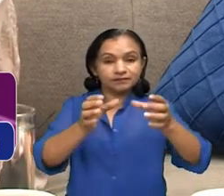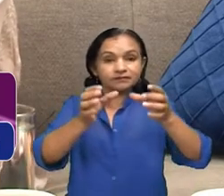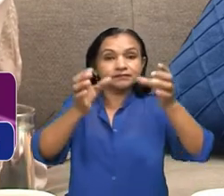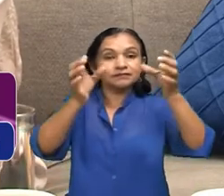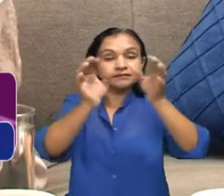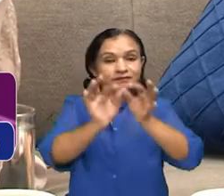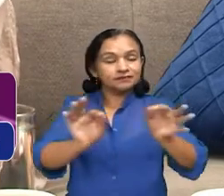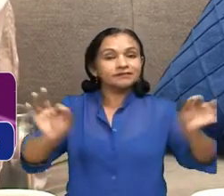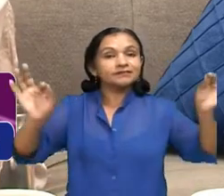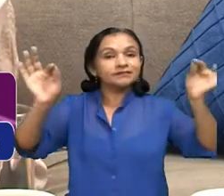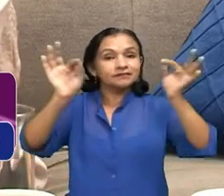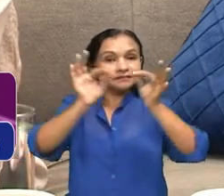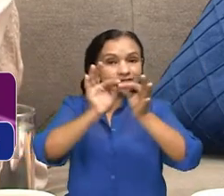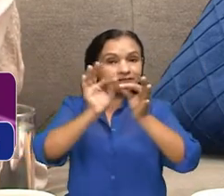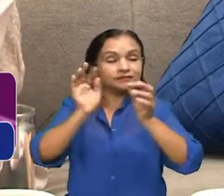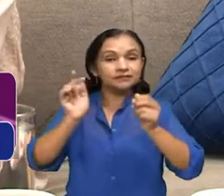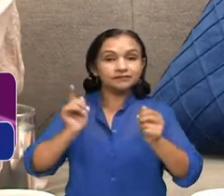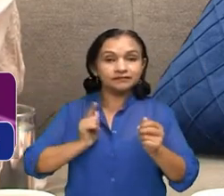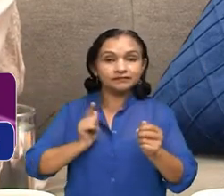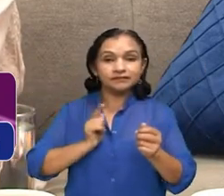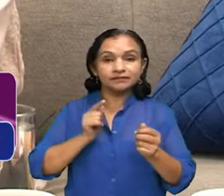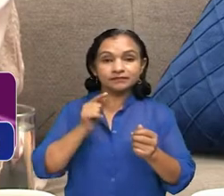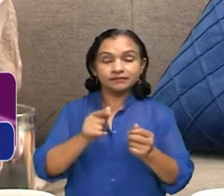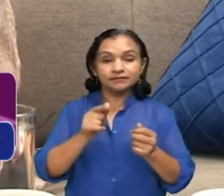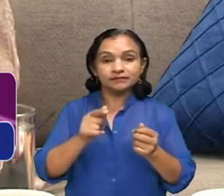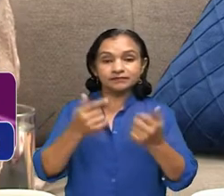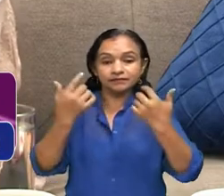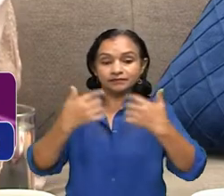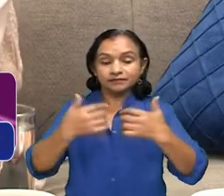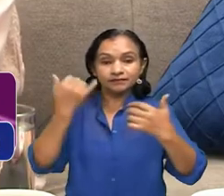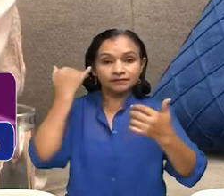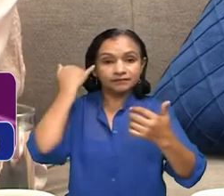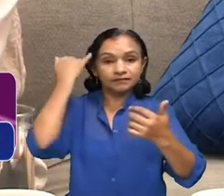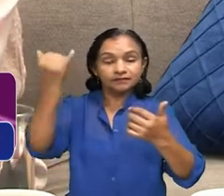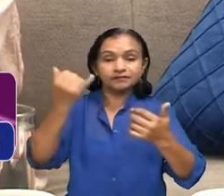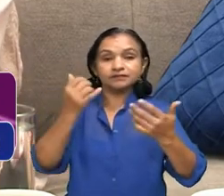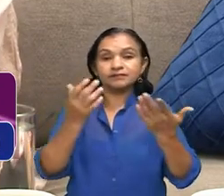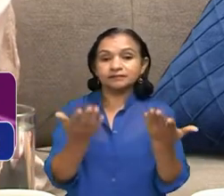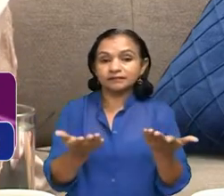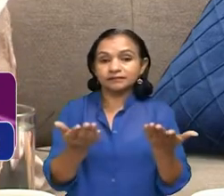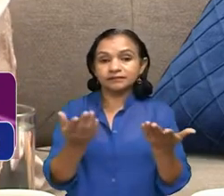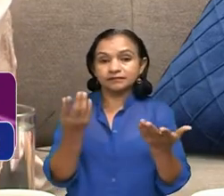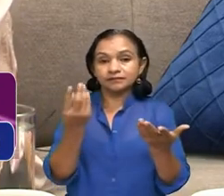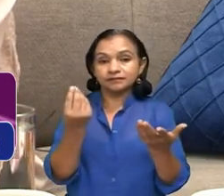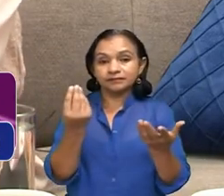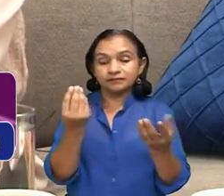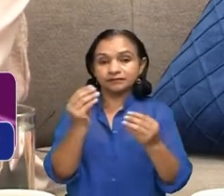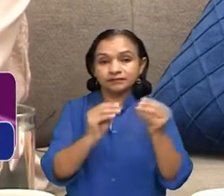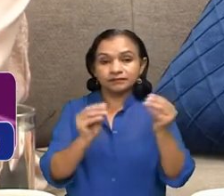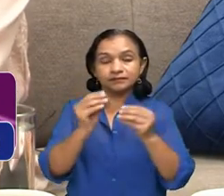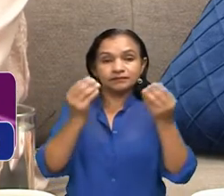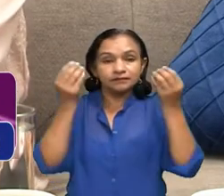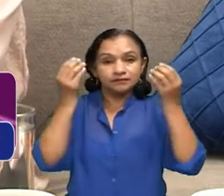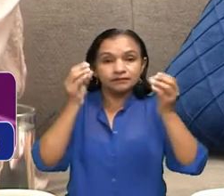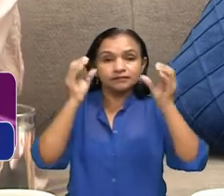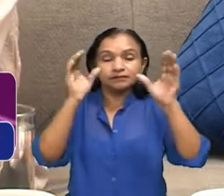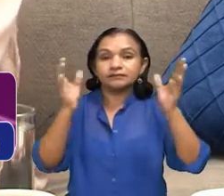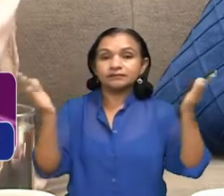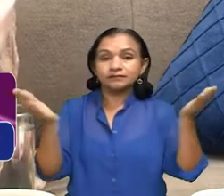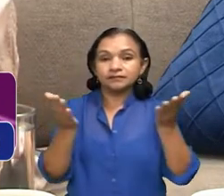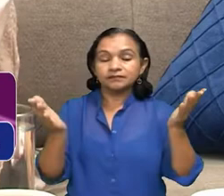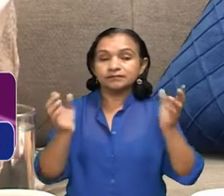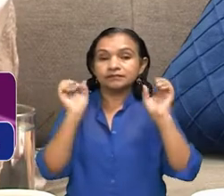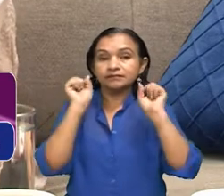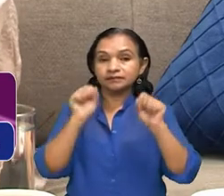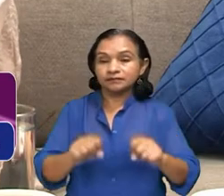bien importante, tiene que tener dentro de esta industria creativa un valor económico y cultural. Okay. Y